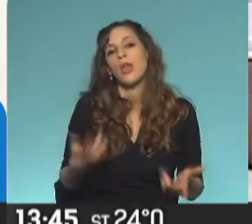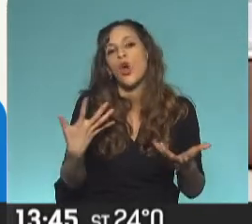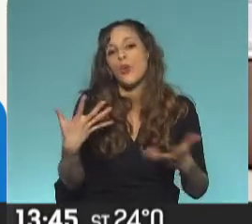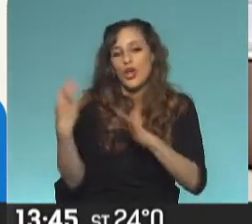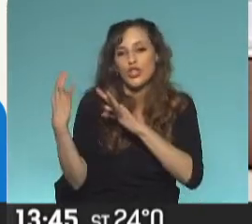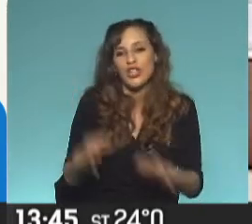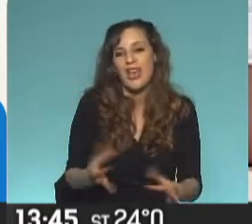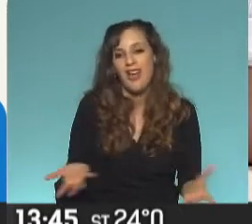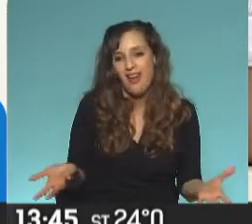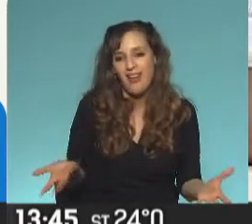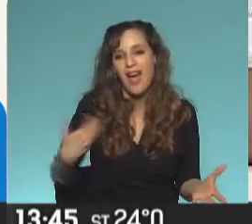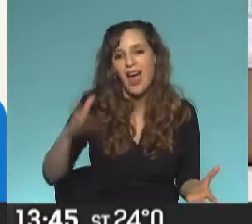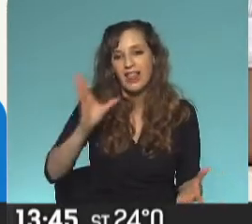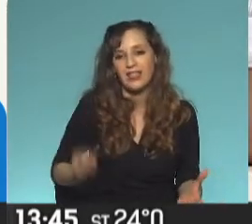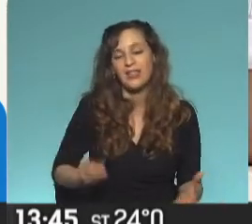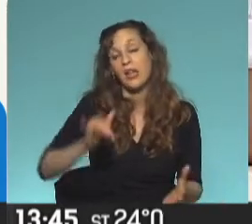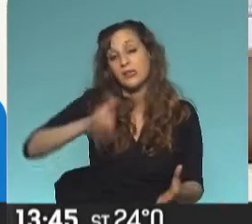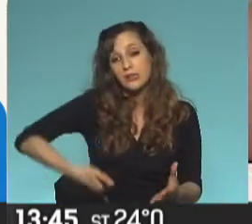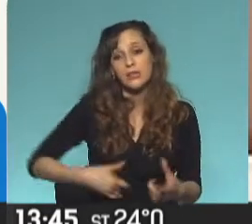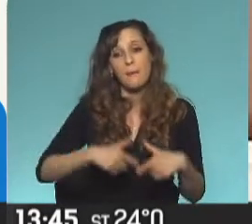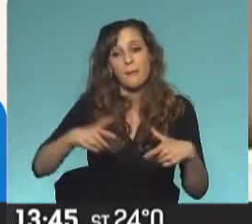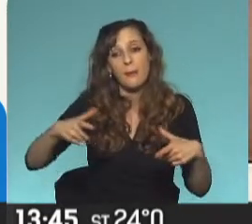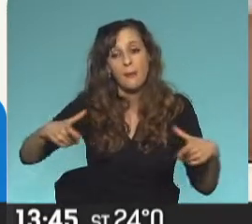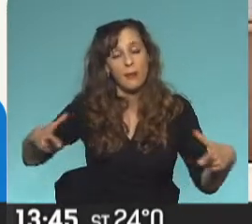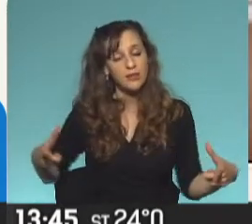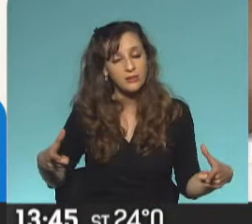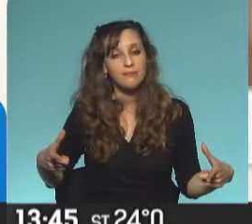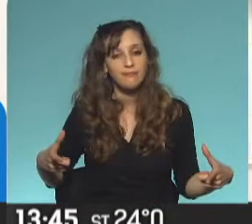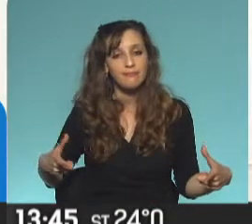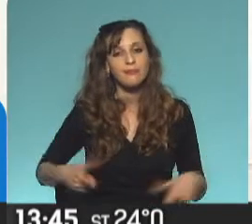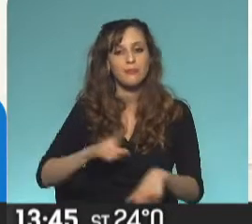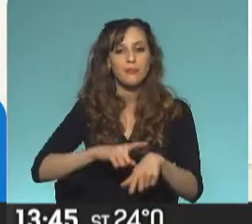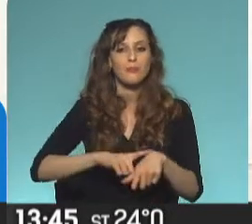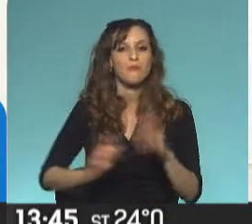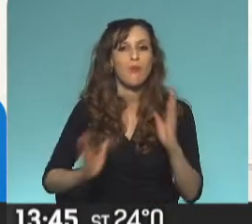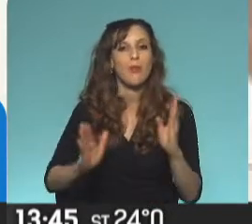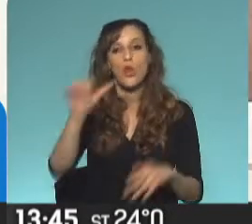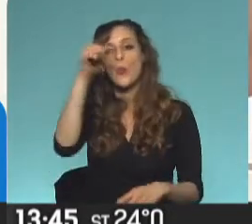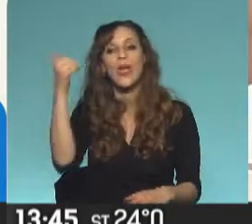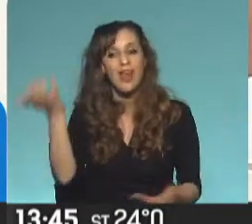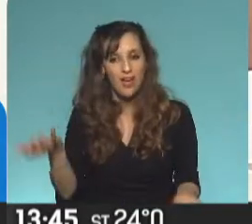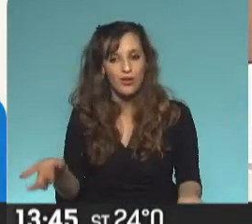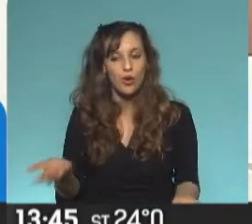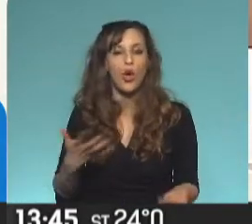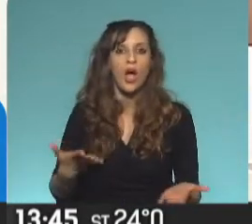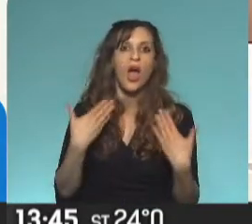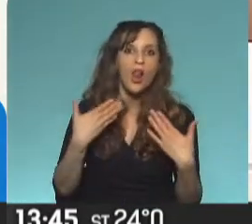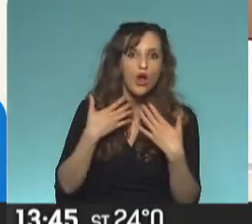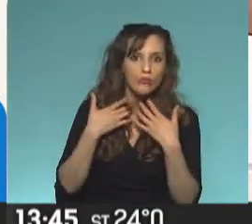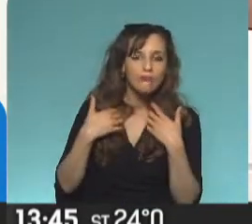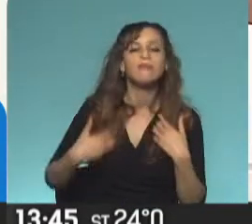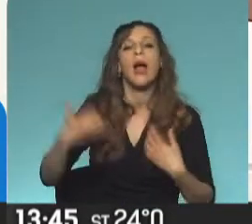dinámica del contagio también en argentina empezaron a crecer durante la temporada de verano y con calor o sea que tenemos